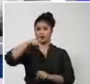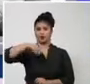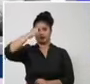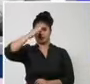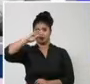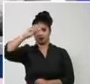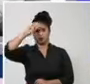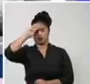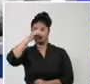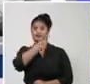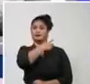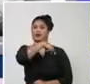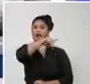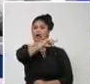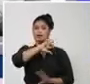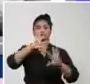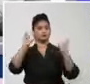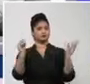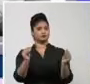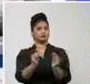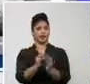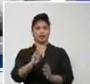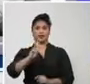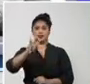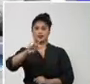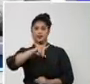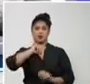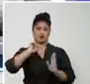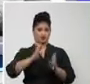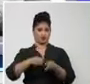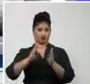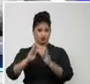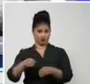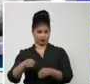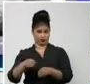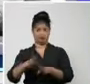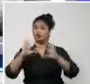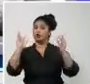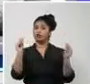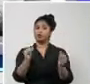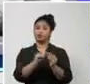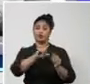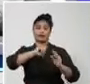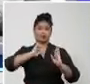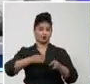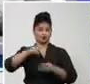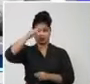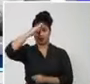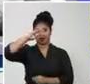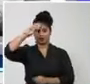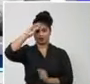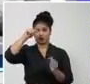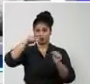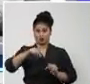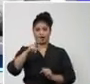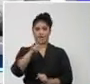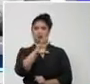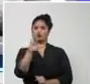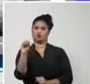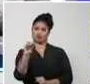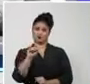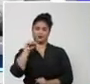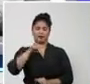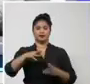reportaron 3 fallecidos. La nación acumula ya 200 decesos hasta este momento. Un escenario epidemiológico